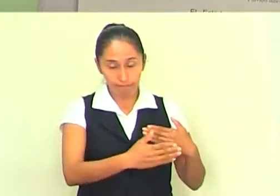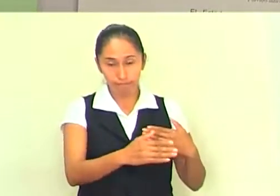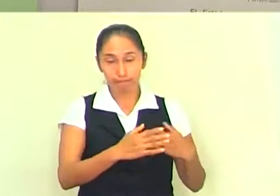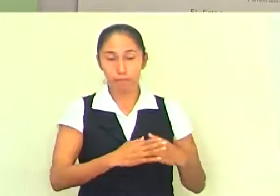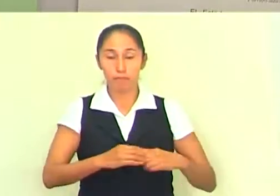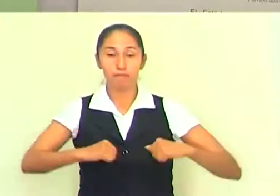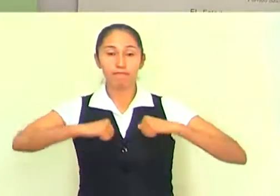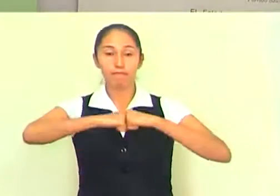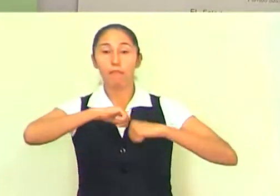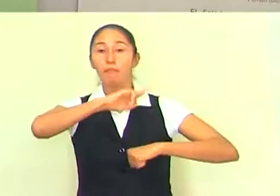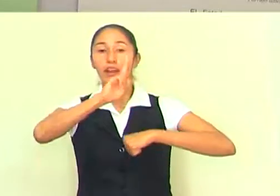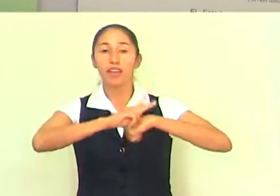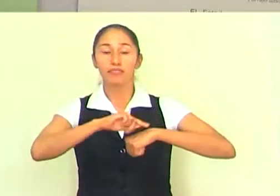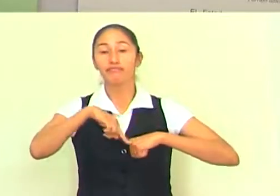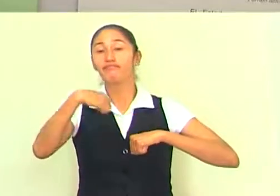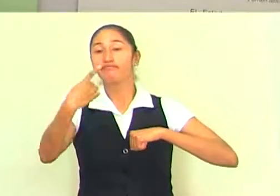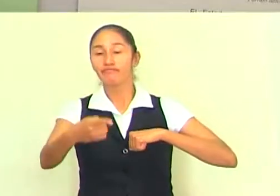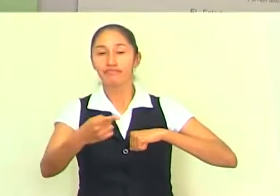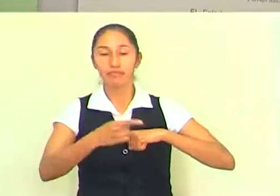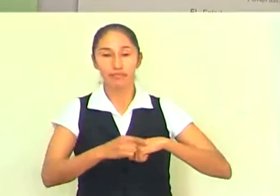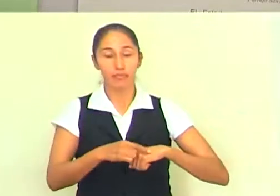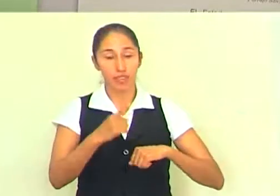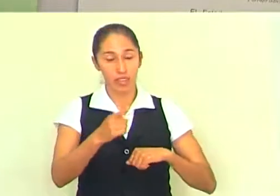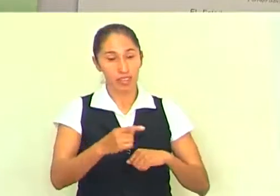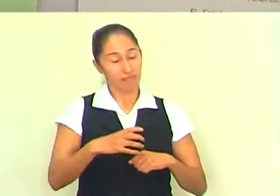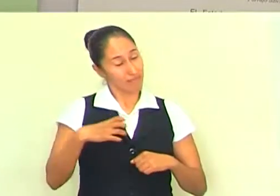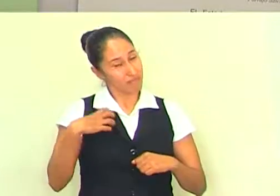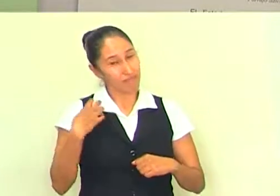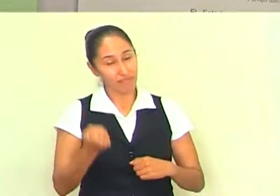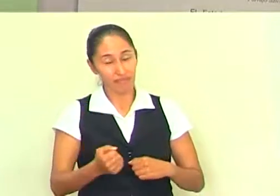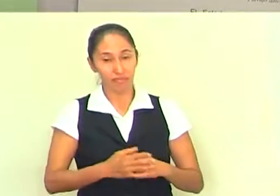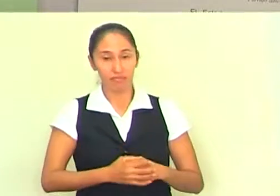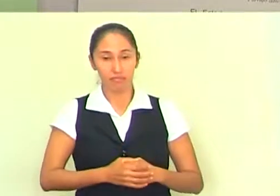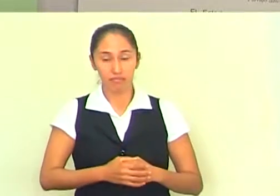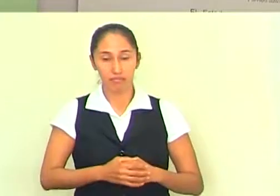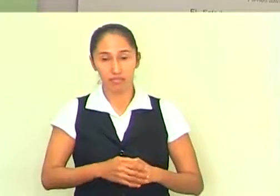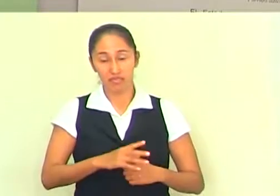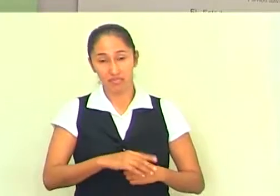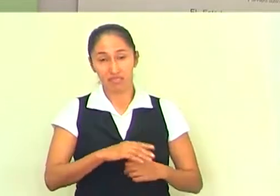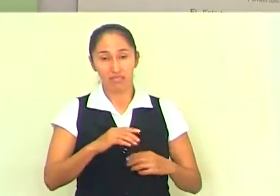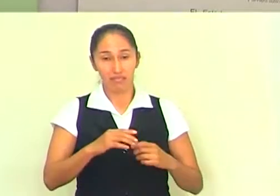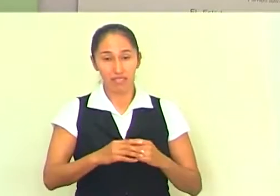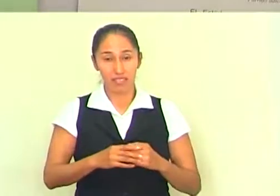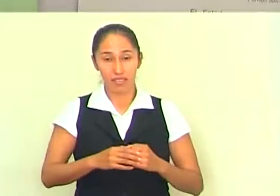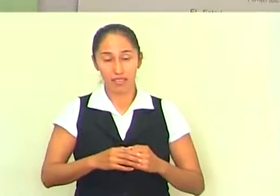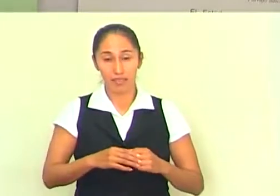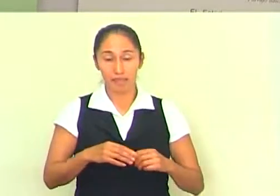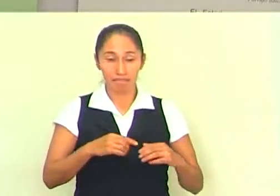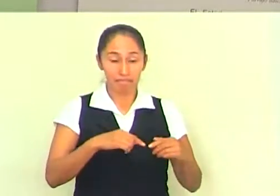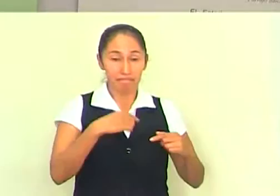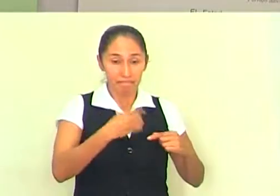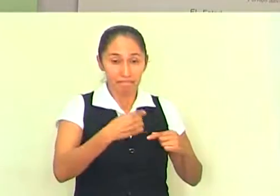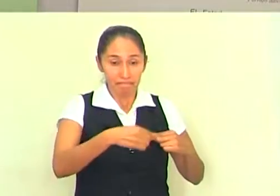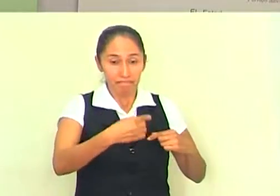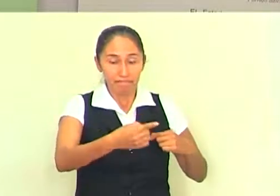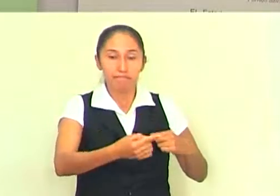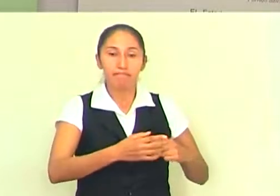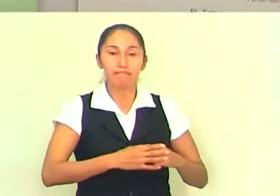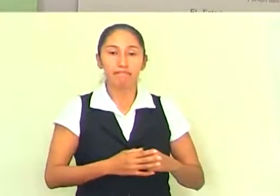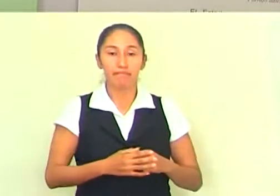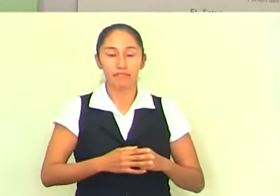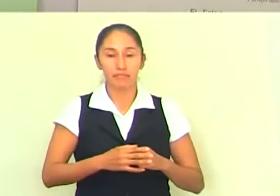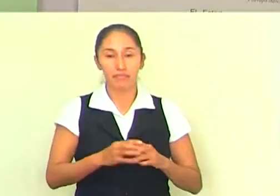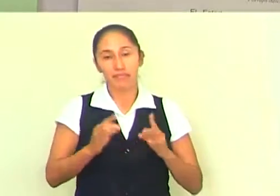y que se fue viendo ya sea afectado o bien también fue viendo cómo